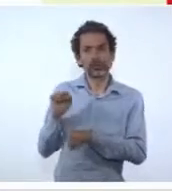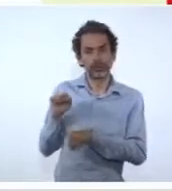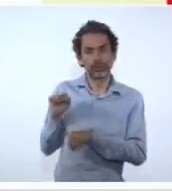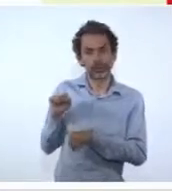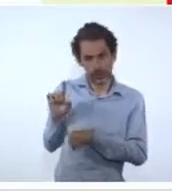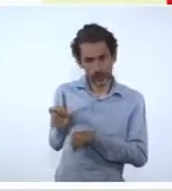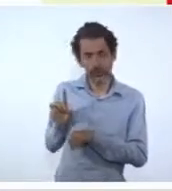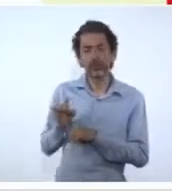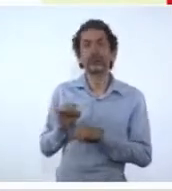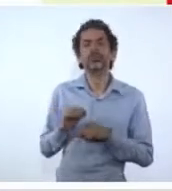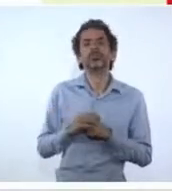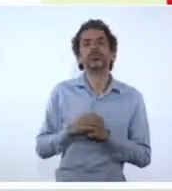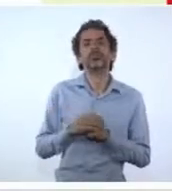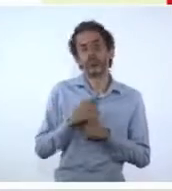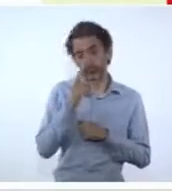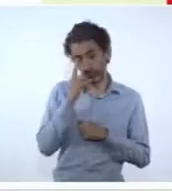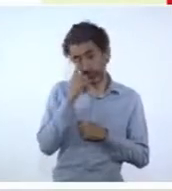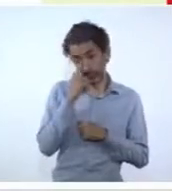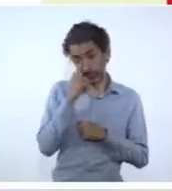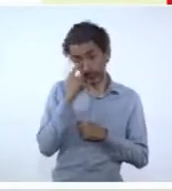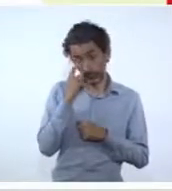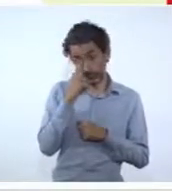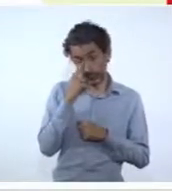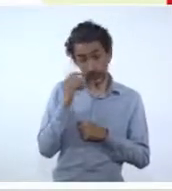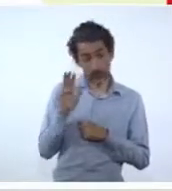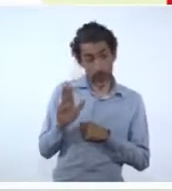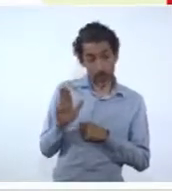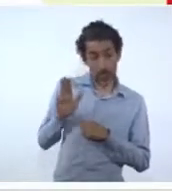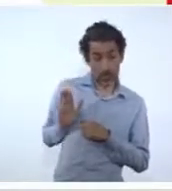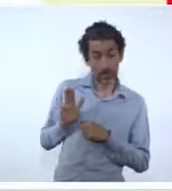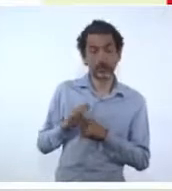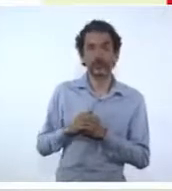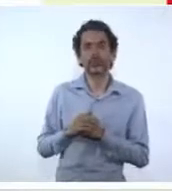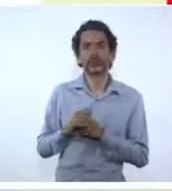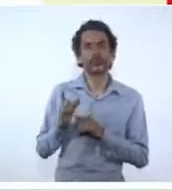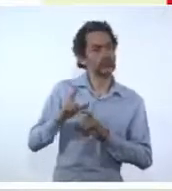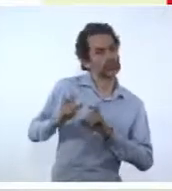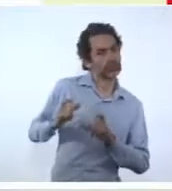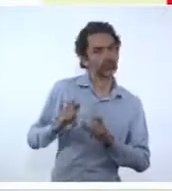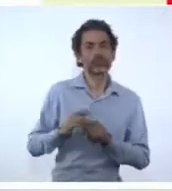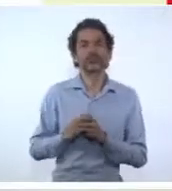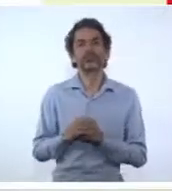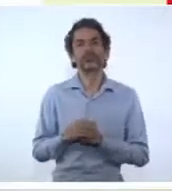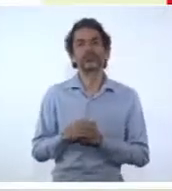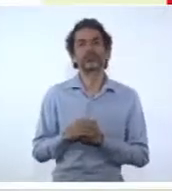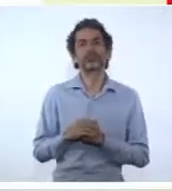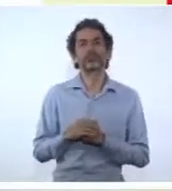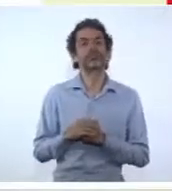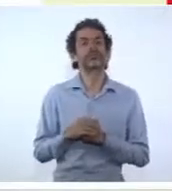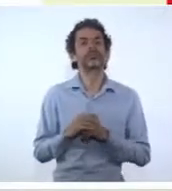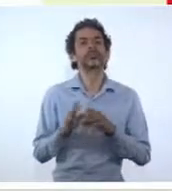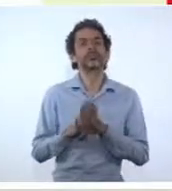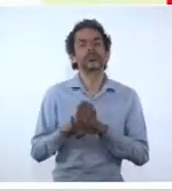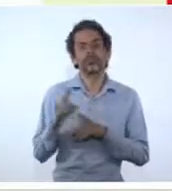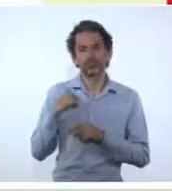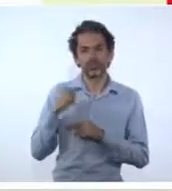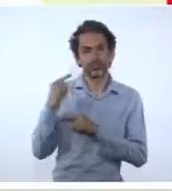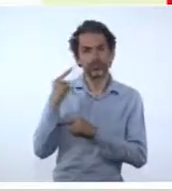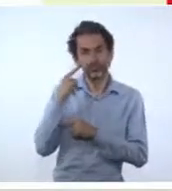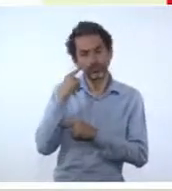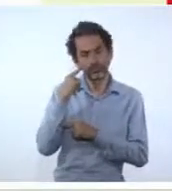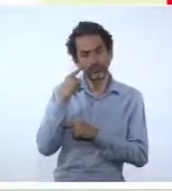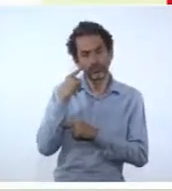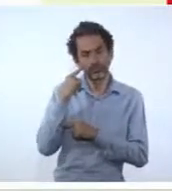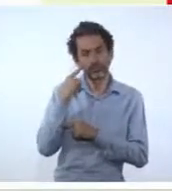disminución, y el miércoles tuvo otra vez un ligero incremento, que lo han reportado ustedes también en los medios de